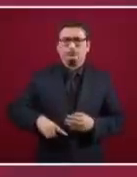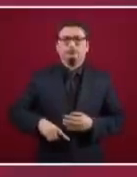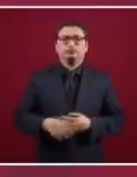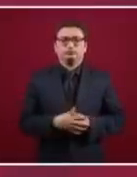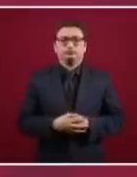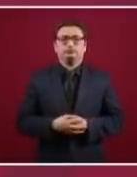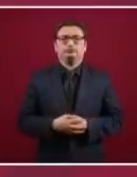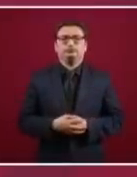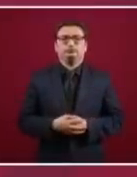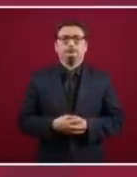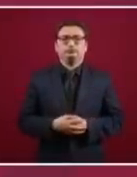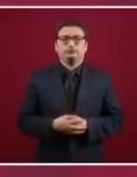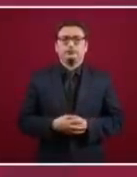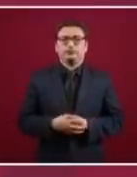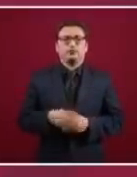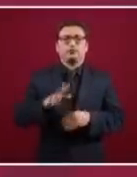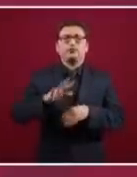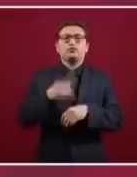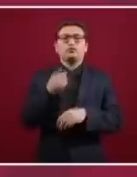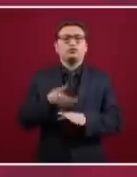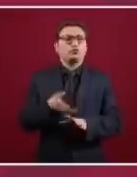que no teníamos